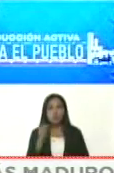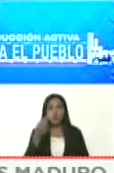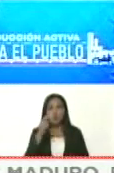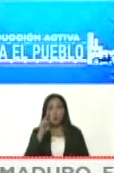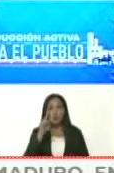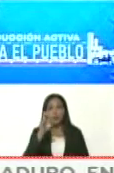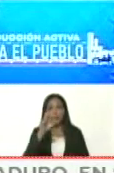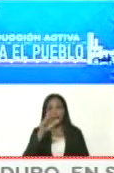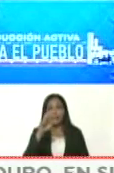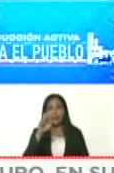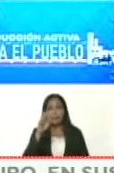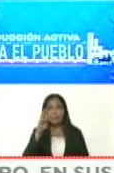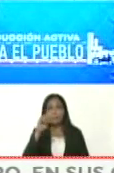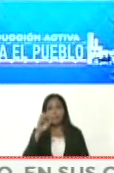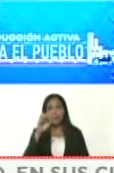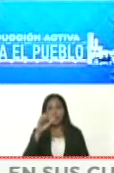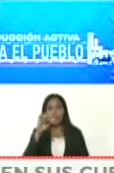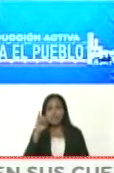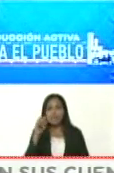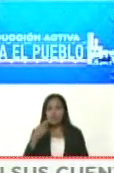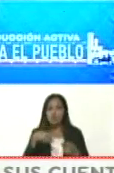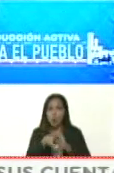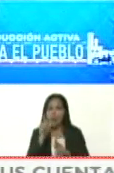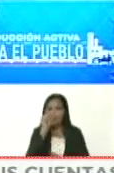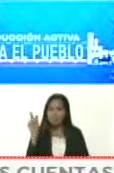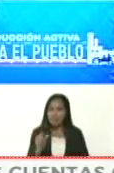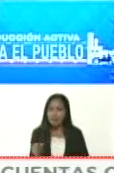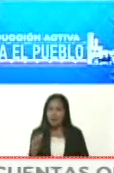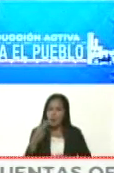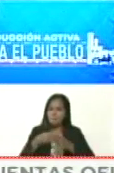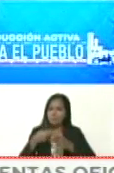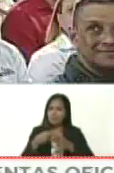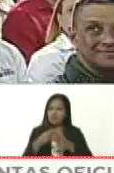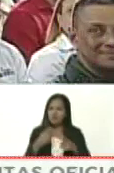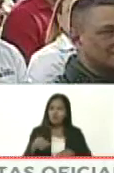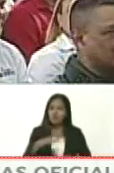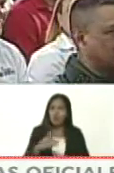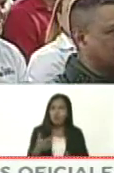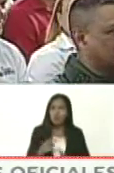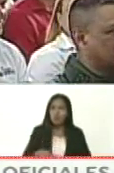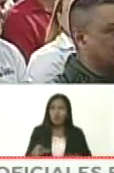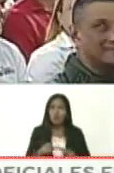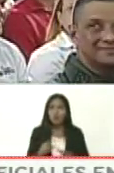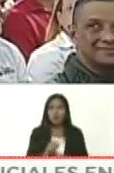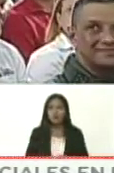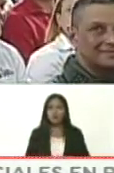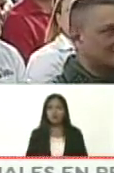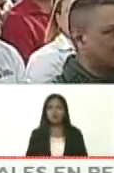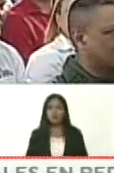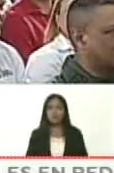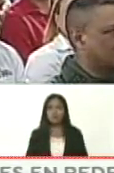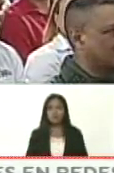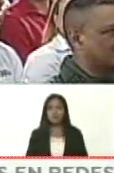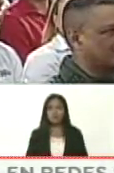Gugliemelli. Ese apellido italiano, ¿no? ¿De qué parte? ¿Ah?